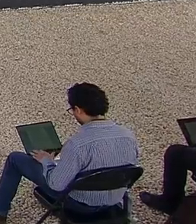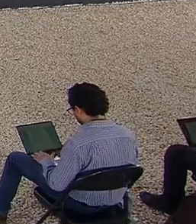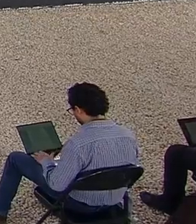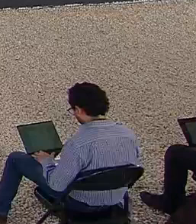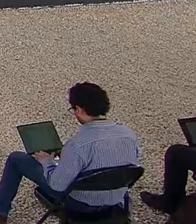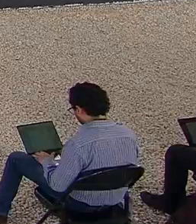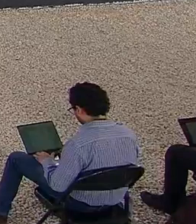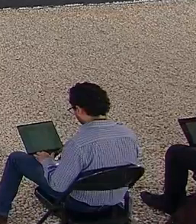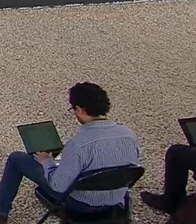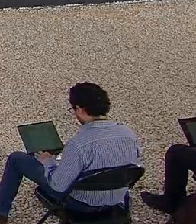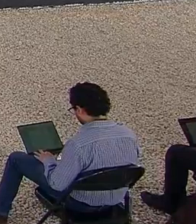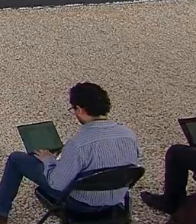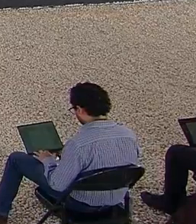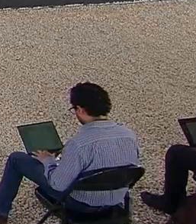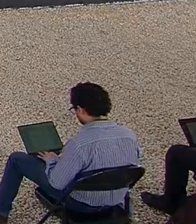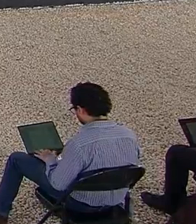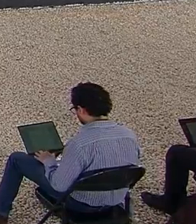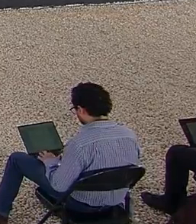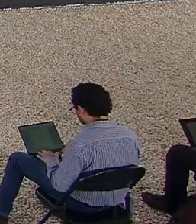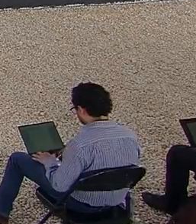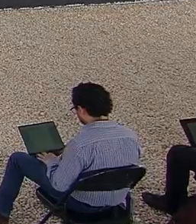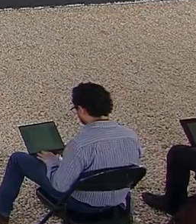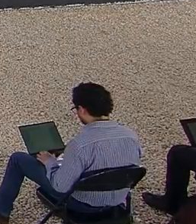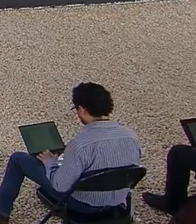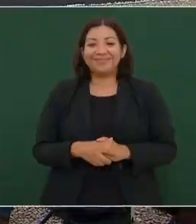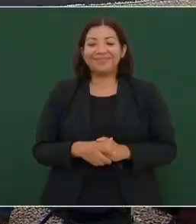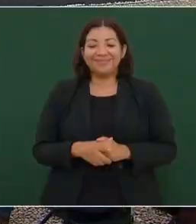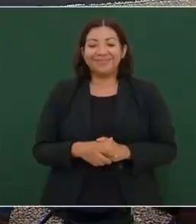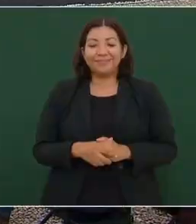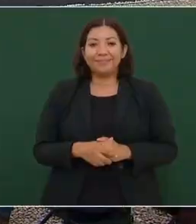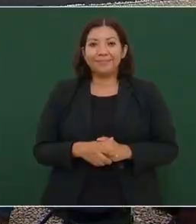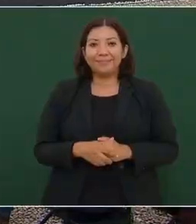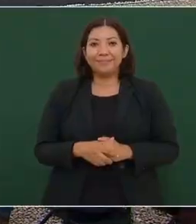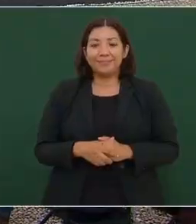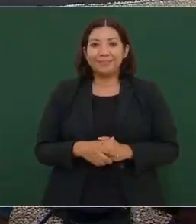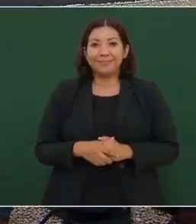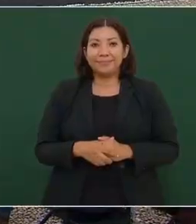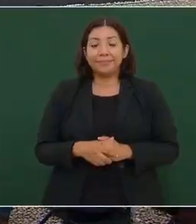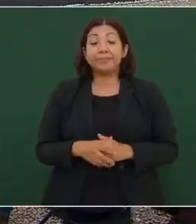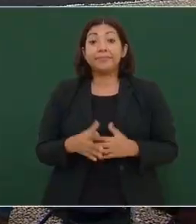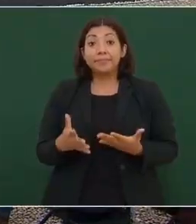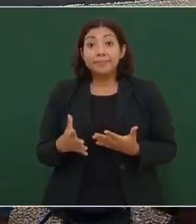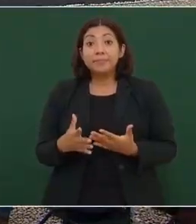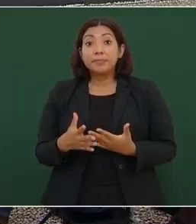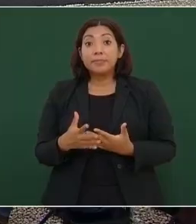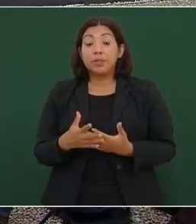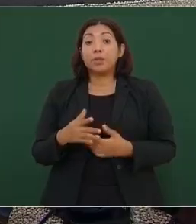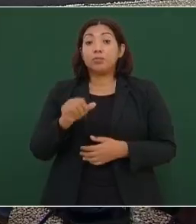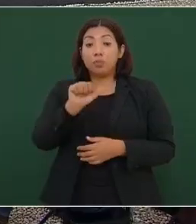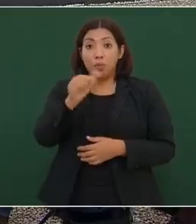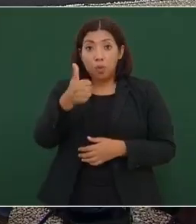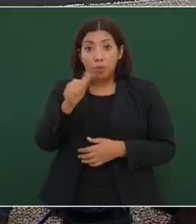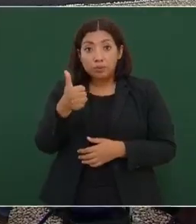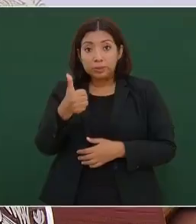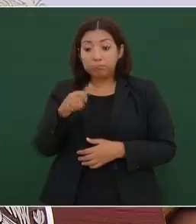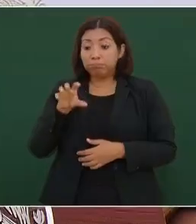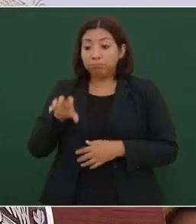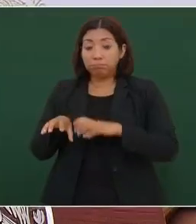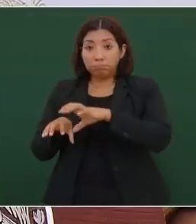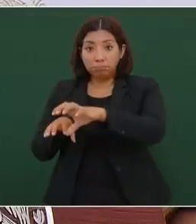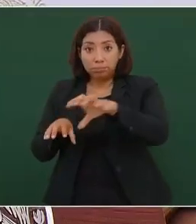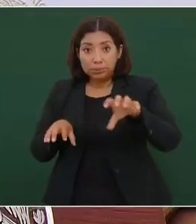manera que al final de este año tendrán el Estado 11